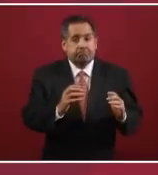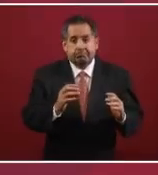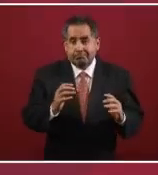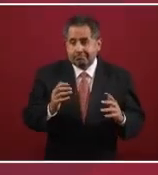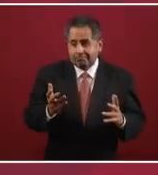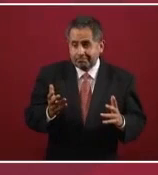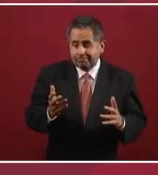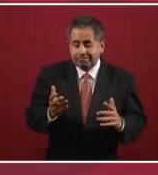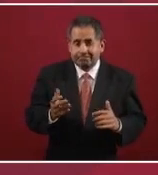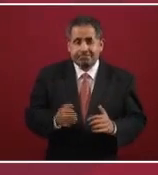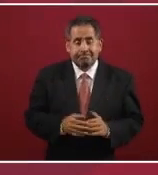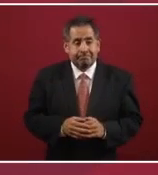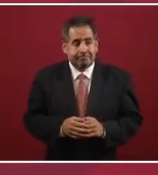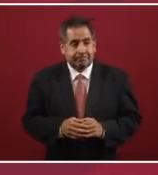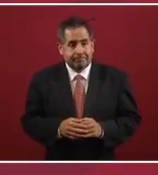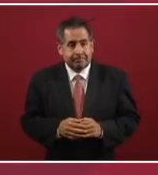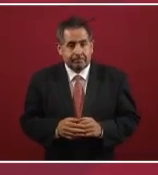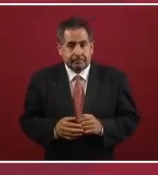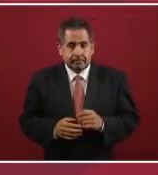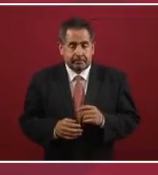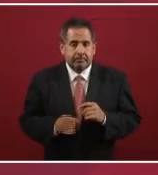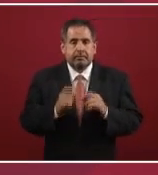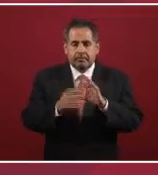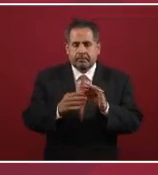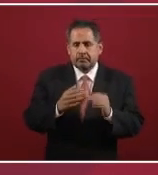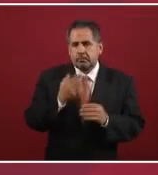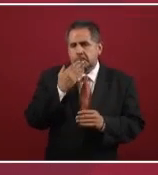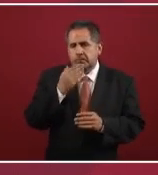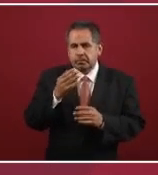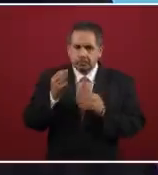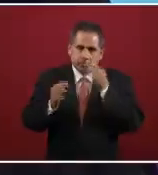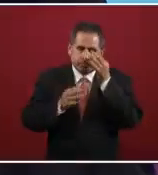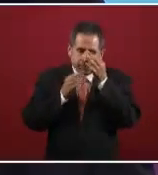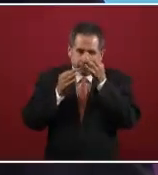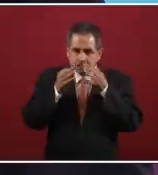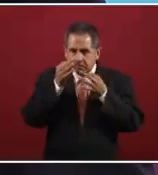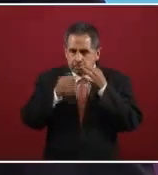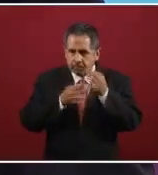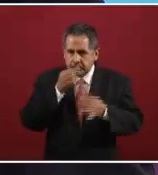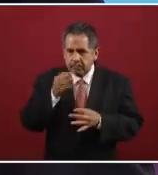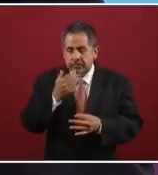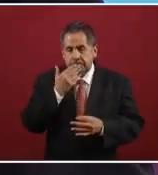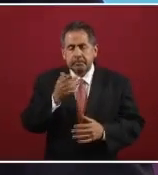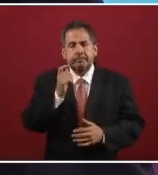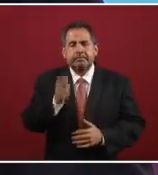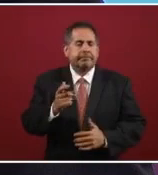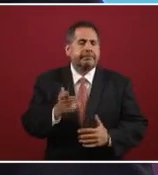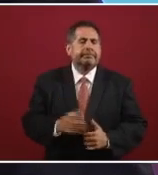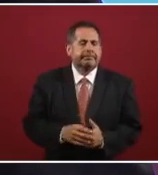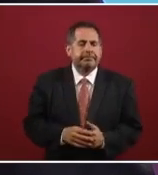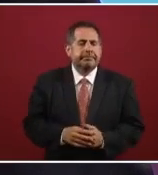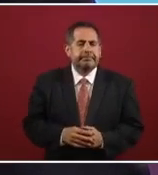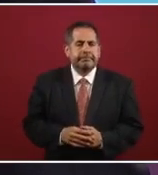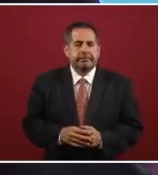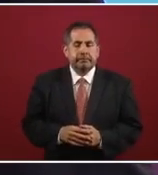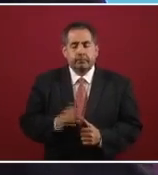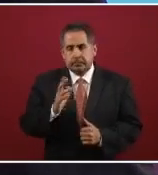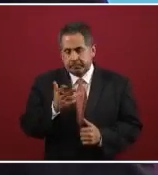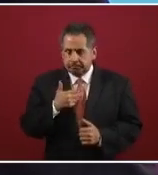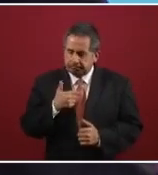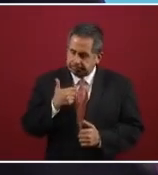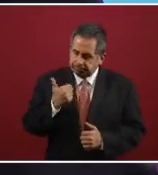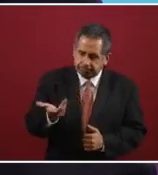esto es una buena noticia ahí sí llamo